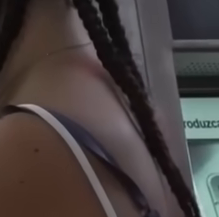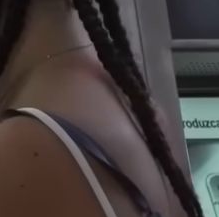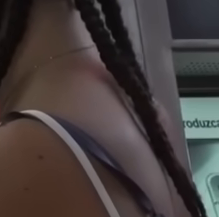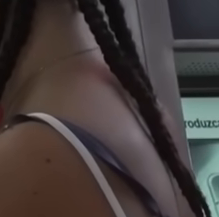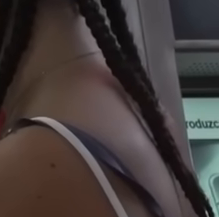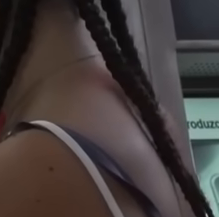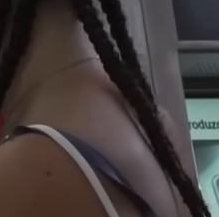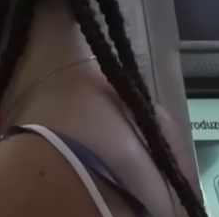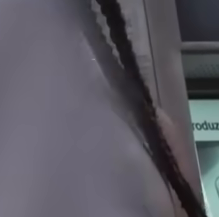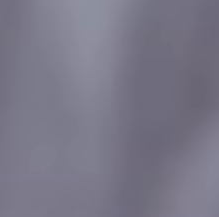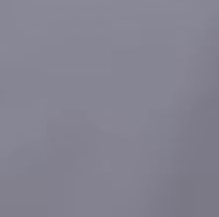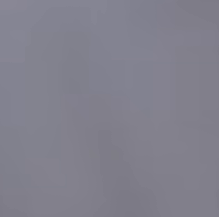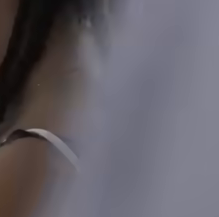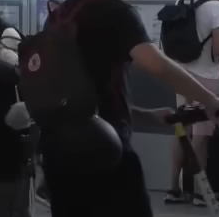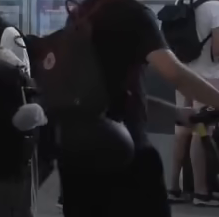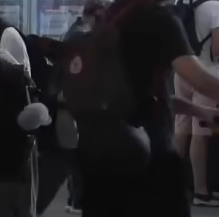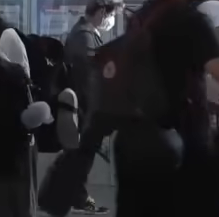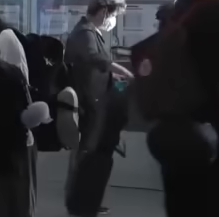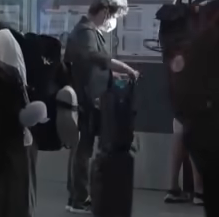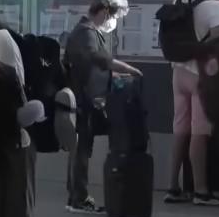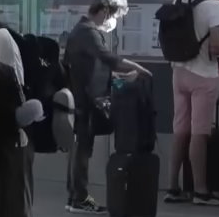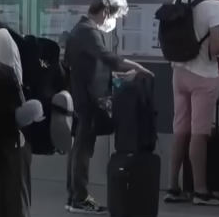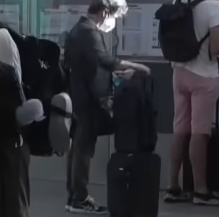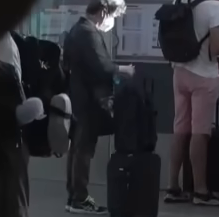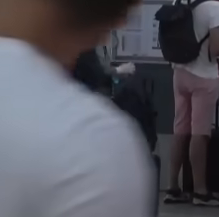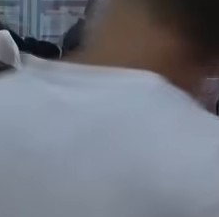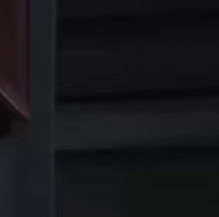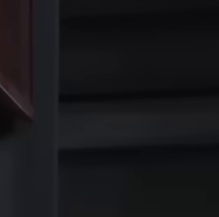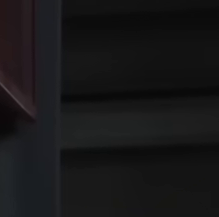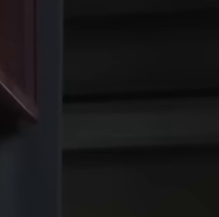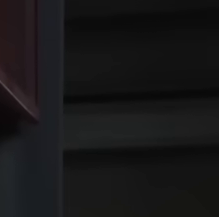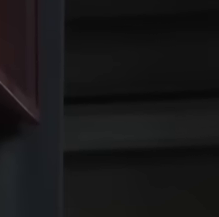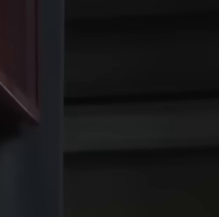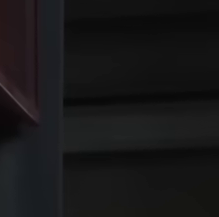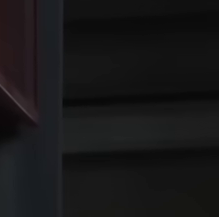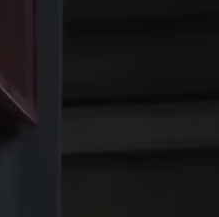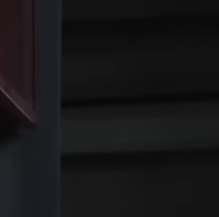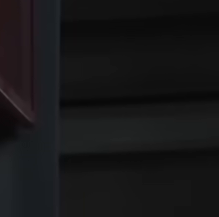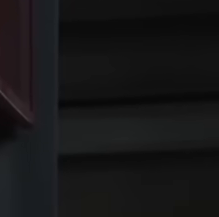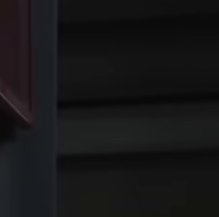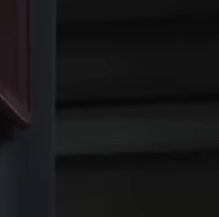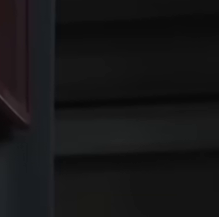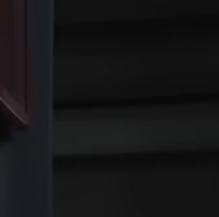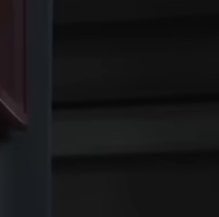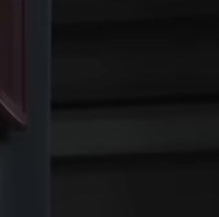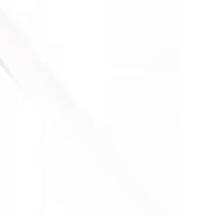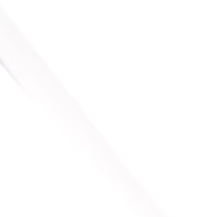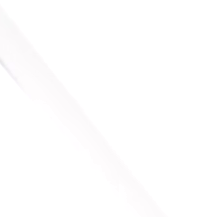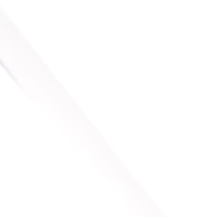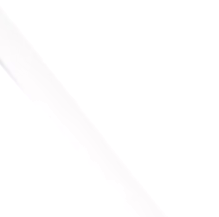transporte público urbano e interurbano que las comunidades autónomas o entidades locales han de completar hasta el